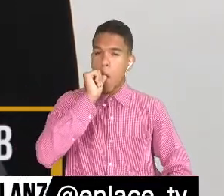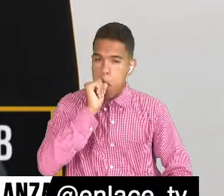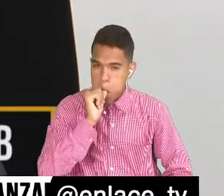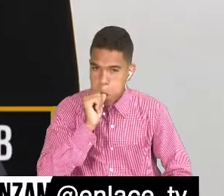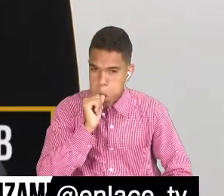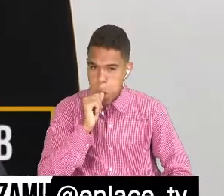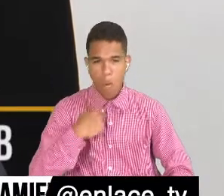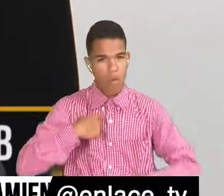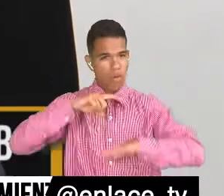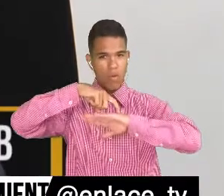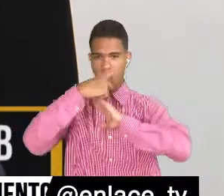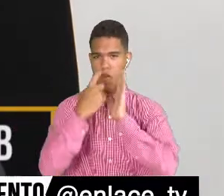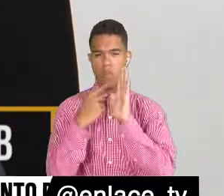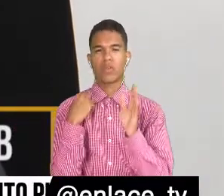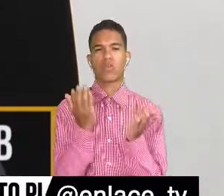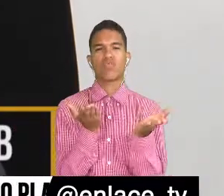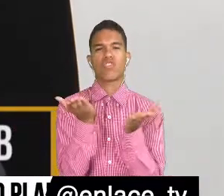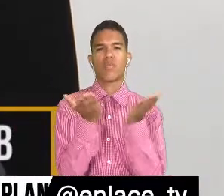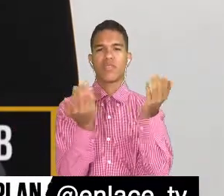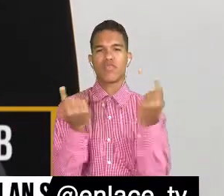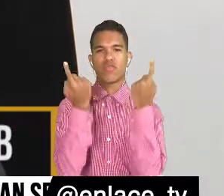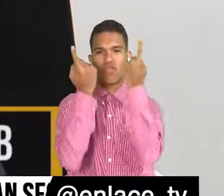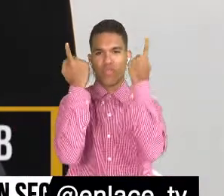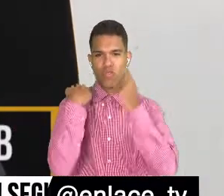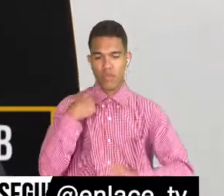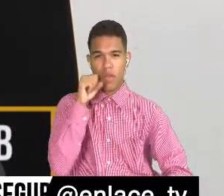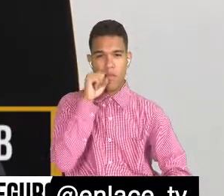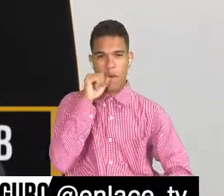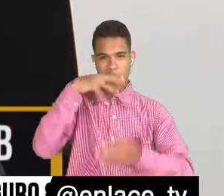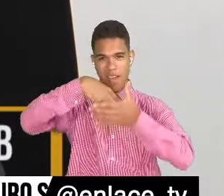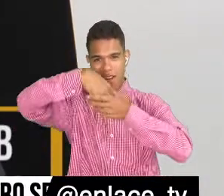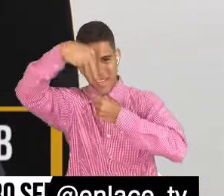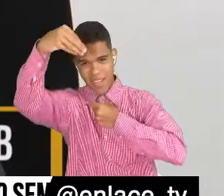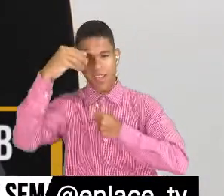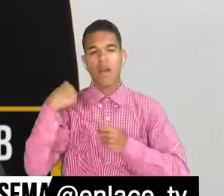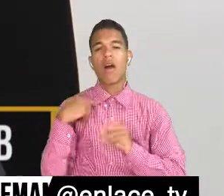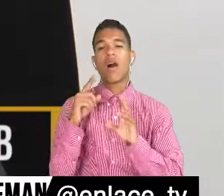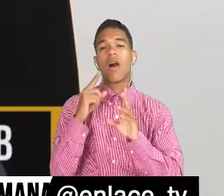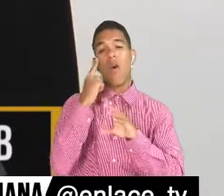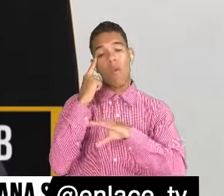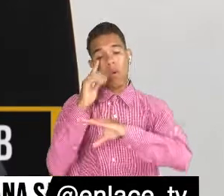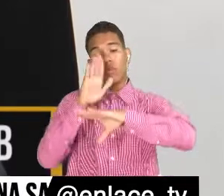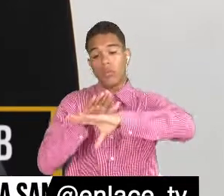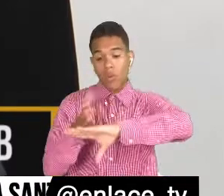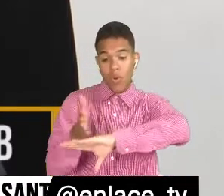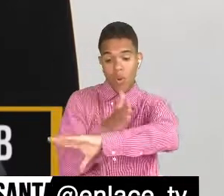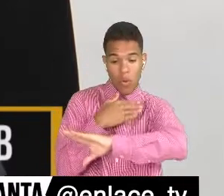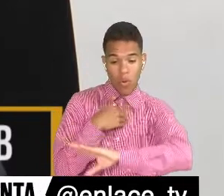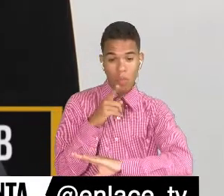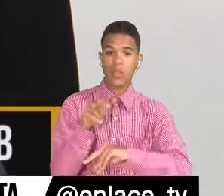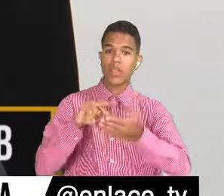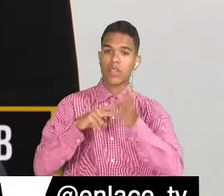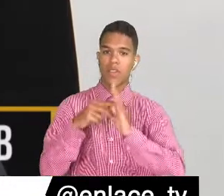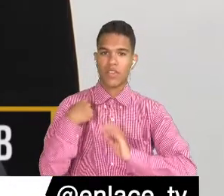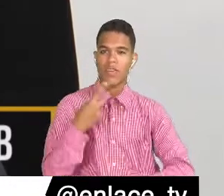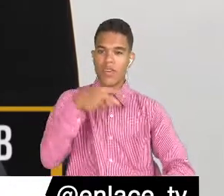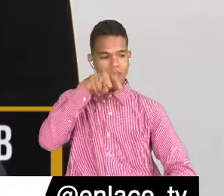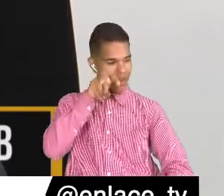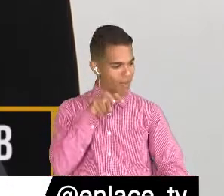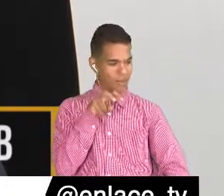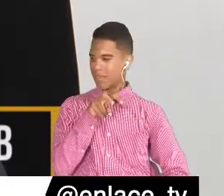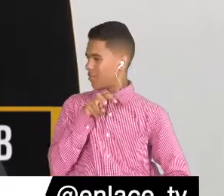todos los vehículos de servicio público que vayan a salir fuera de la ciudad con el ánimo de que el pasajero se sienta confiado